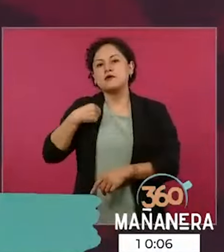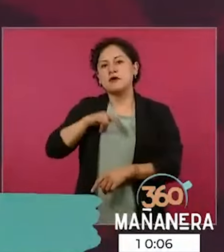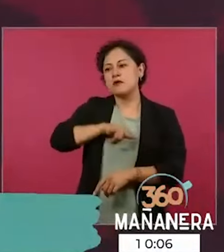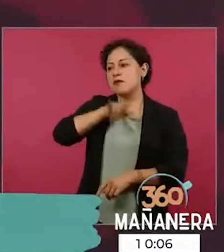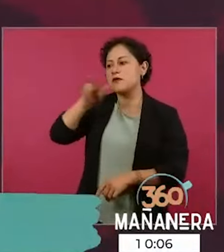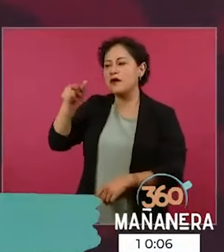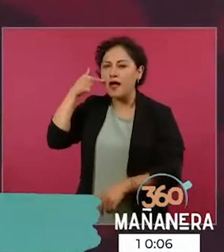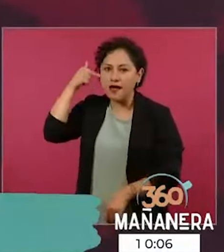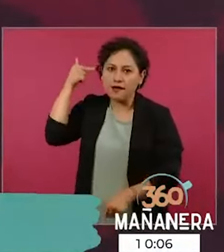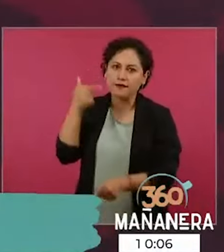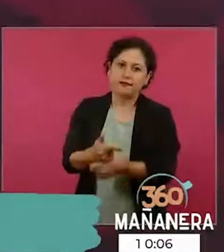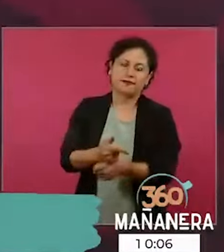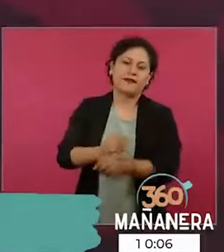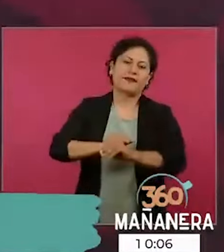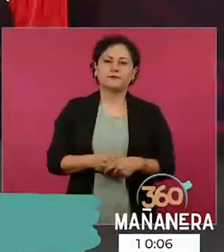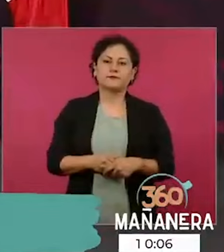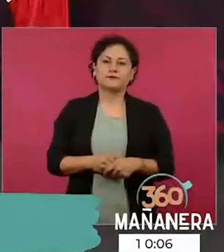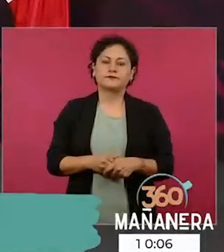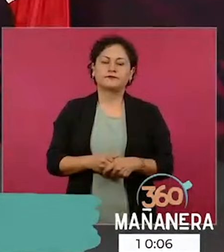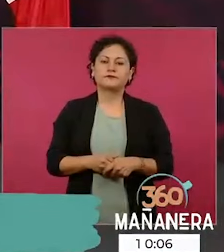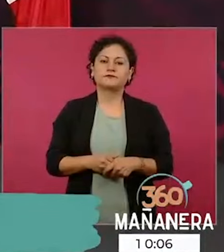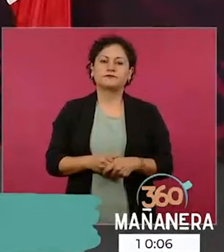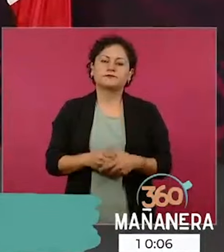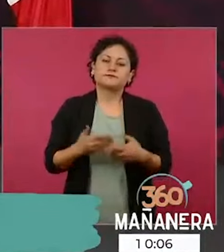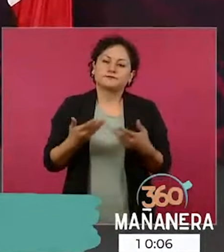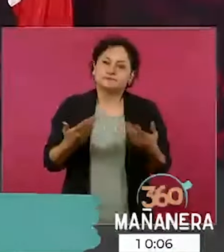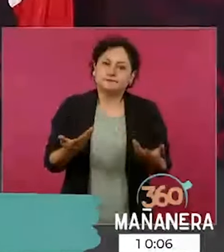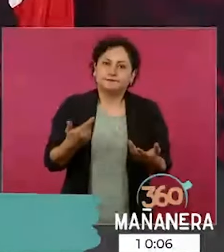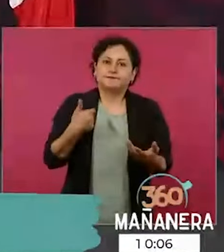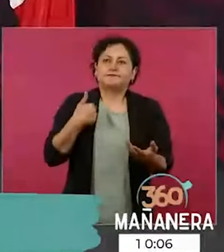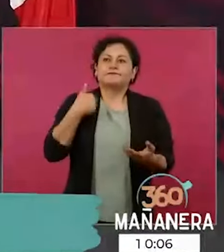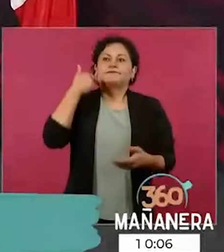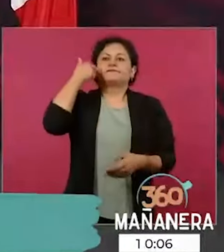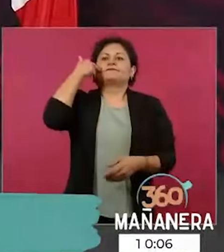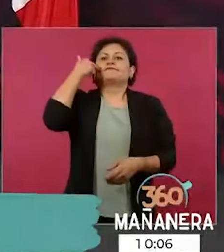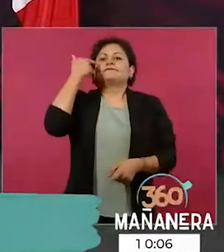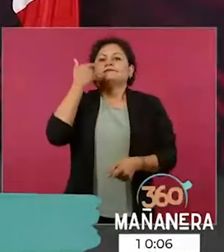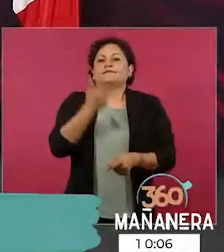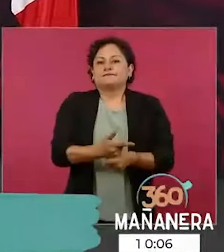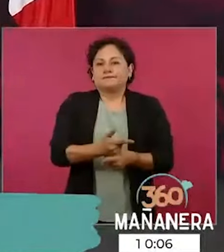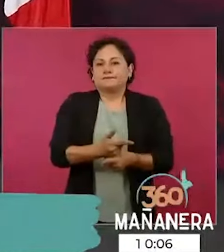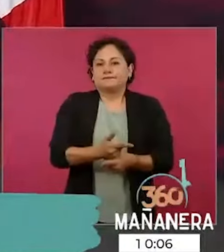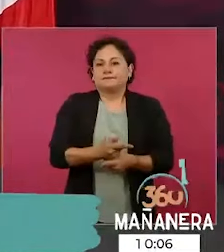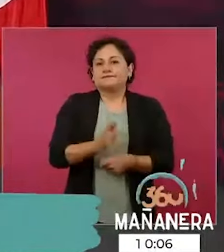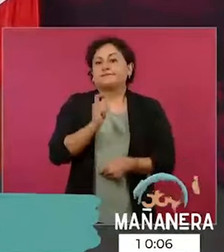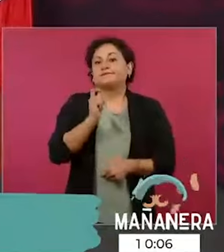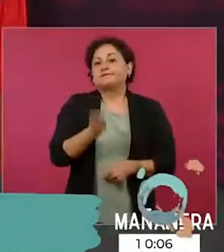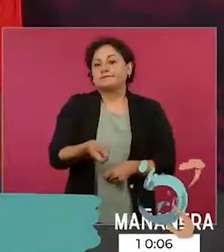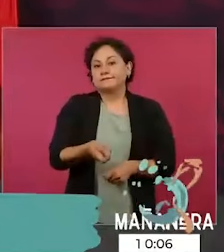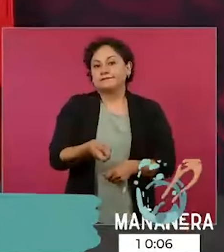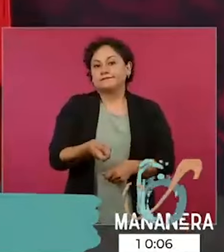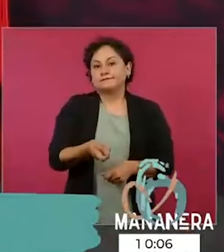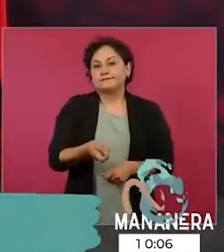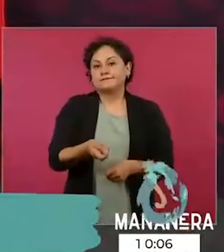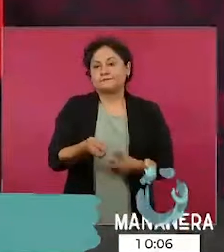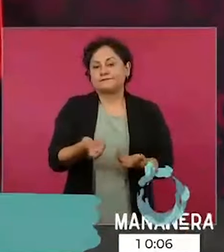estaban las dragas entonces ahí ya eh